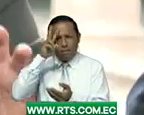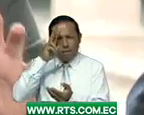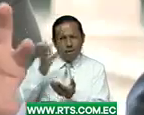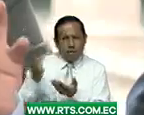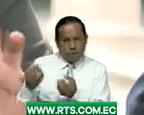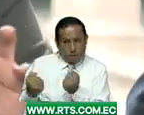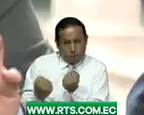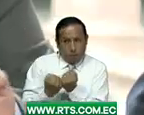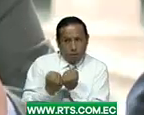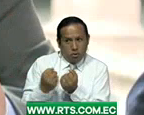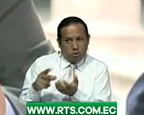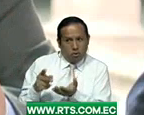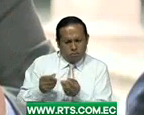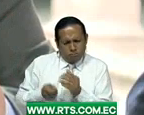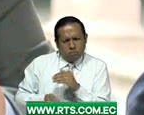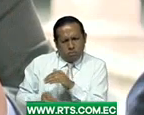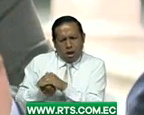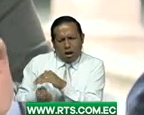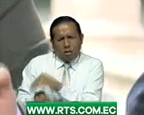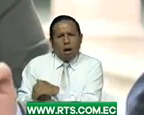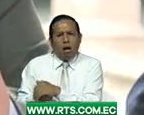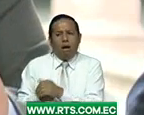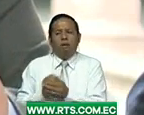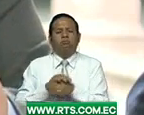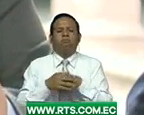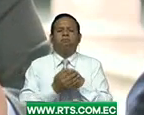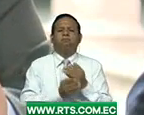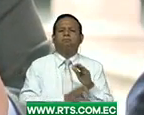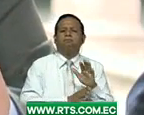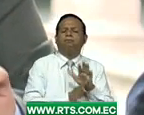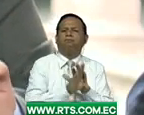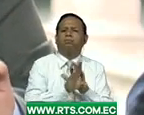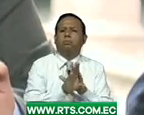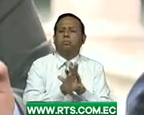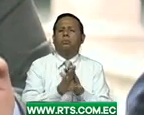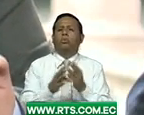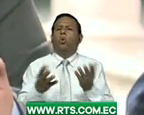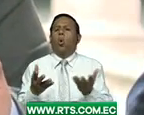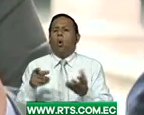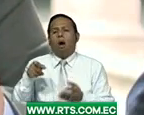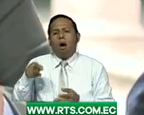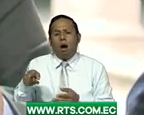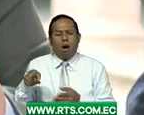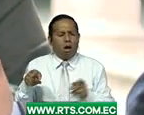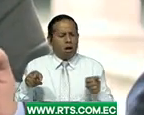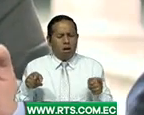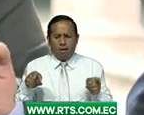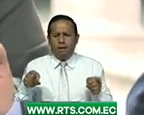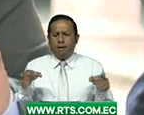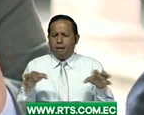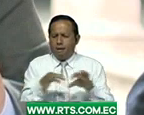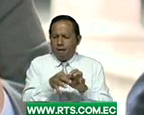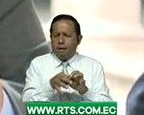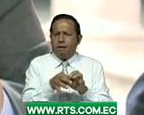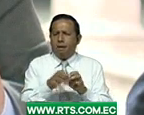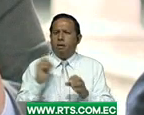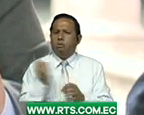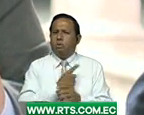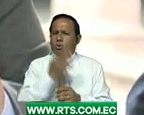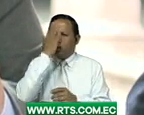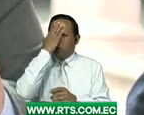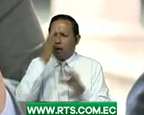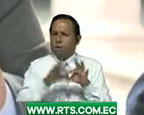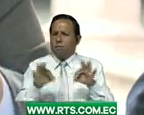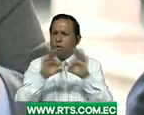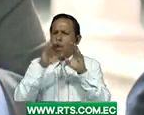país. El gran delito internacional opera a través de la corrupción. Entonces estamos trabajando esto, tenemos claro que las agendas de seguridad